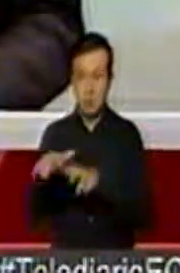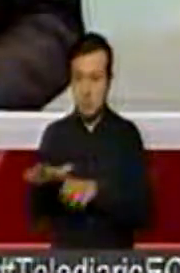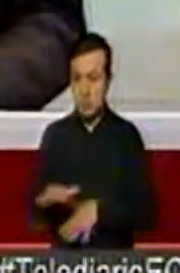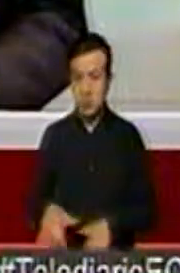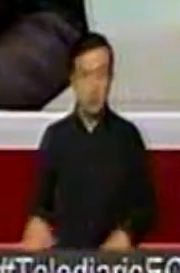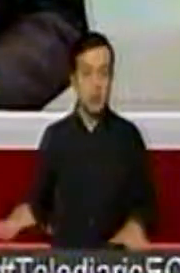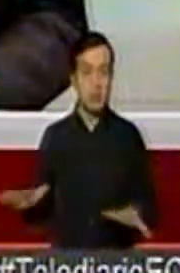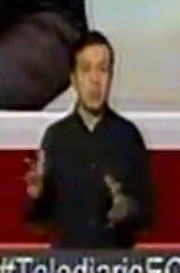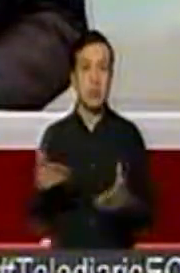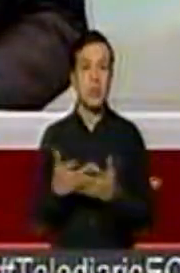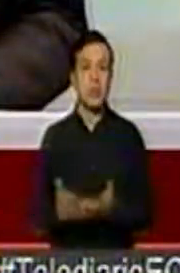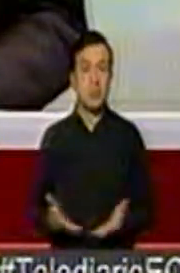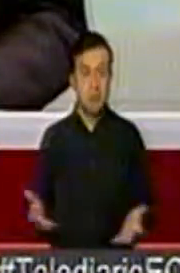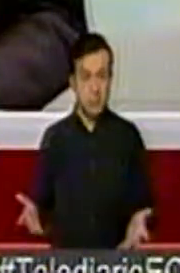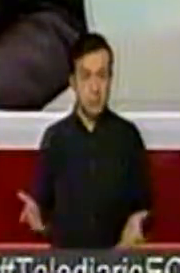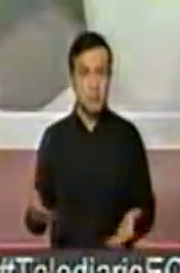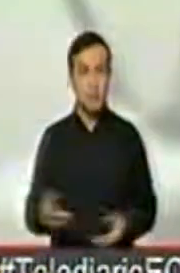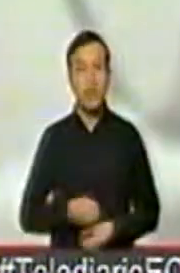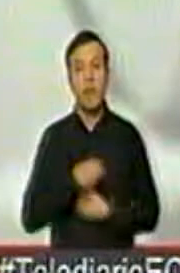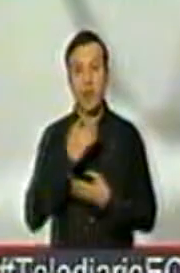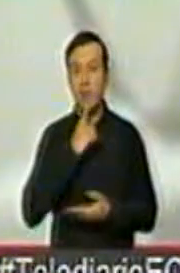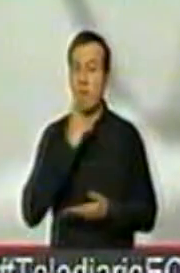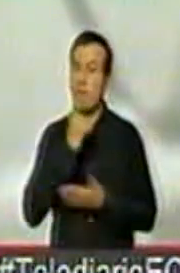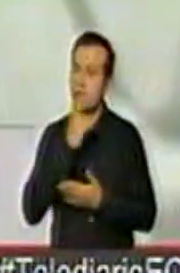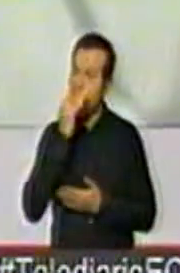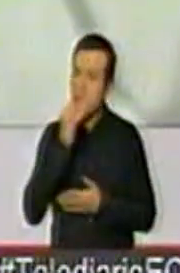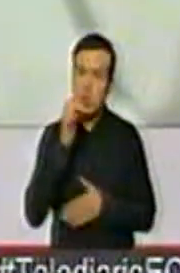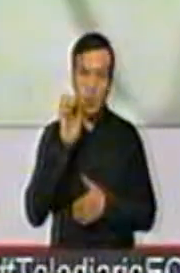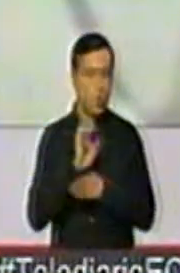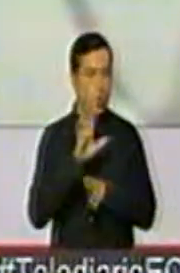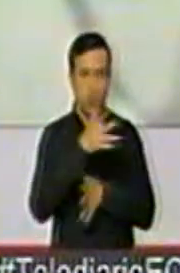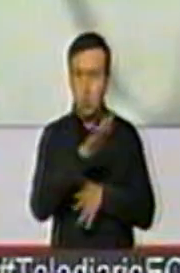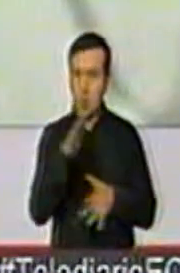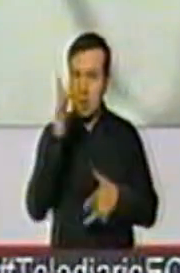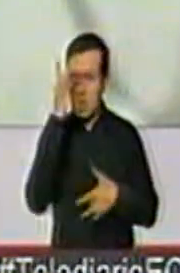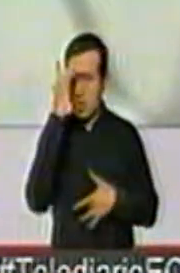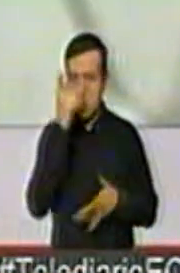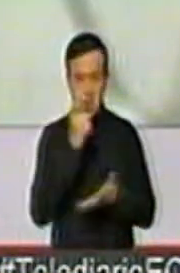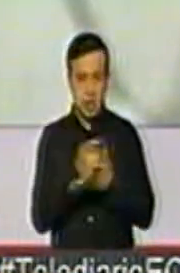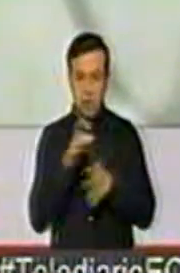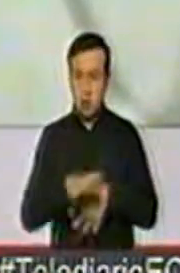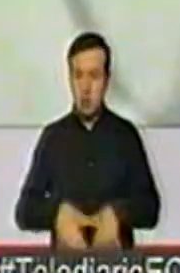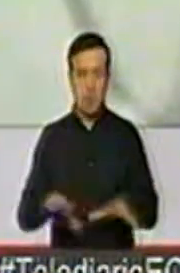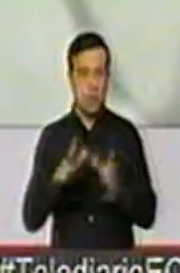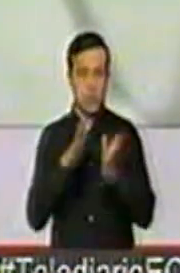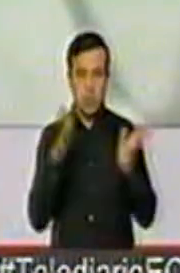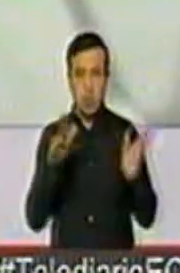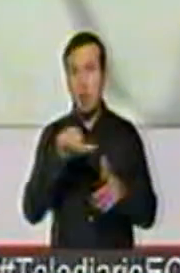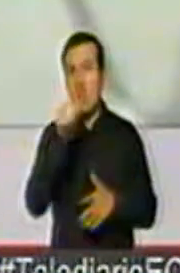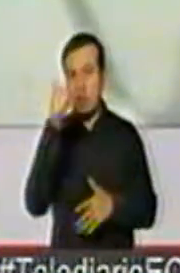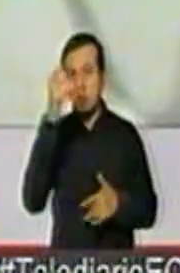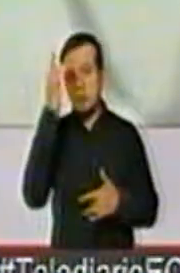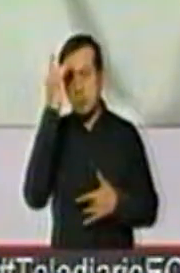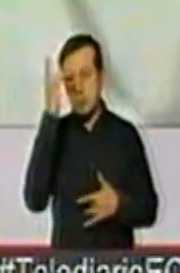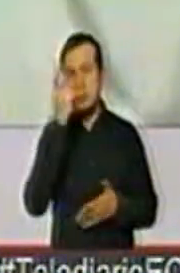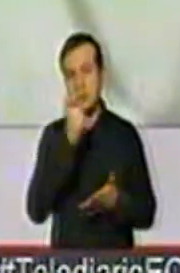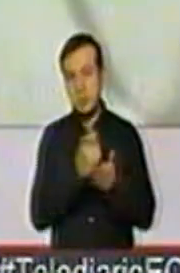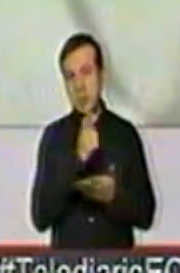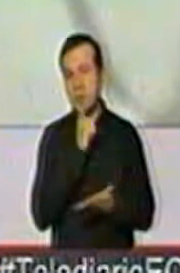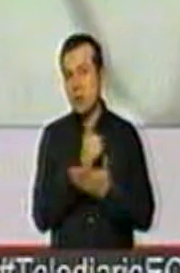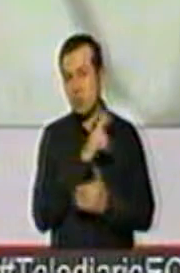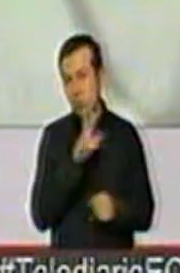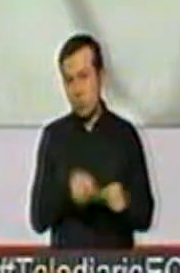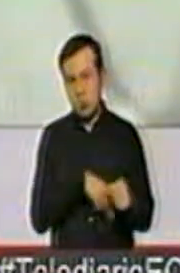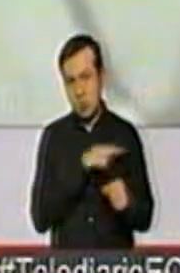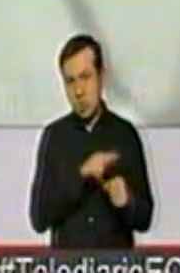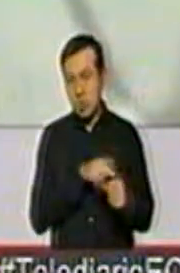caso han ratificado. Ecuador no tiene la presencia de esa enfermedad. Hay otras enfermedades que pueden darse que